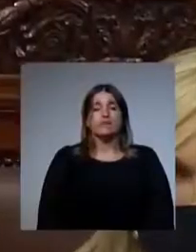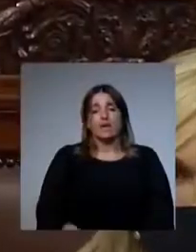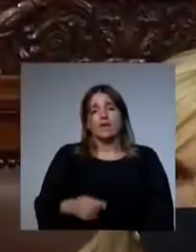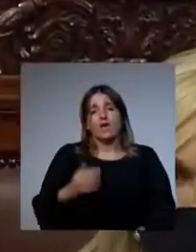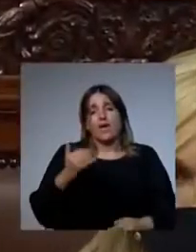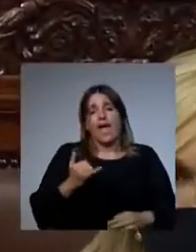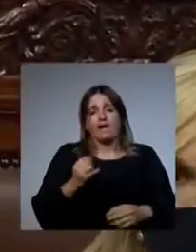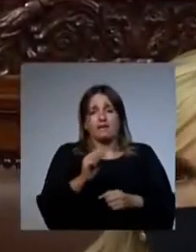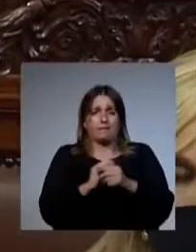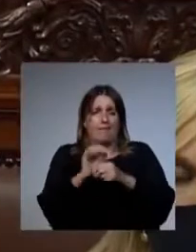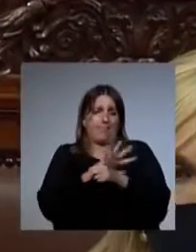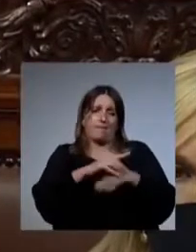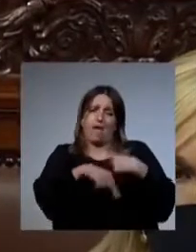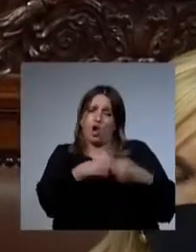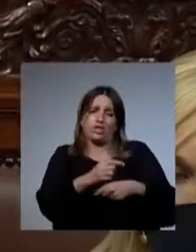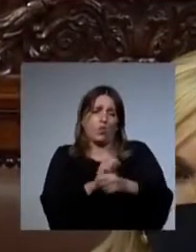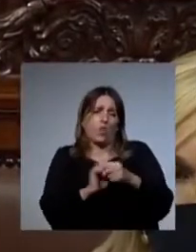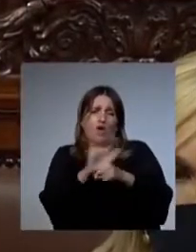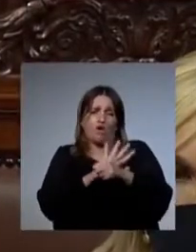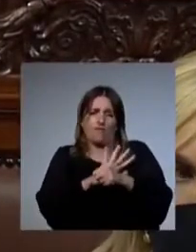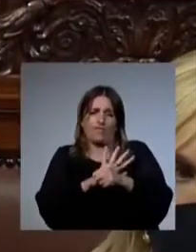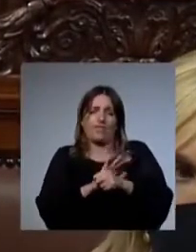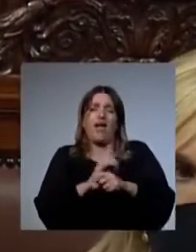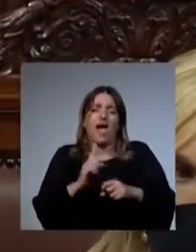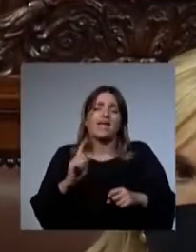subsiste la pandemia y la emergencia